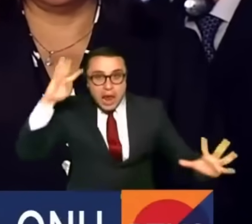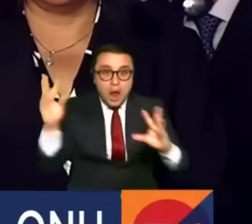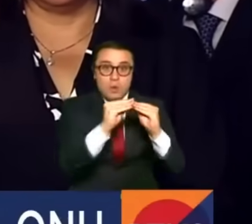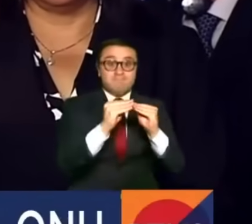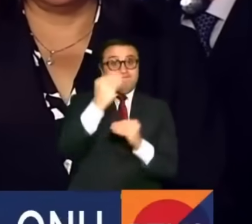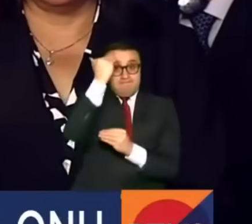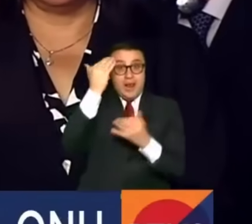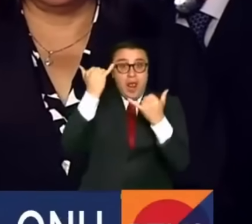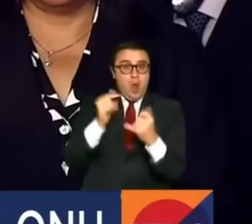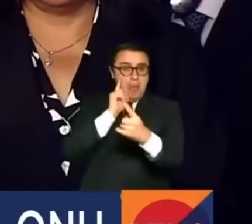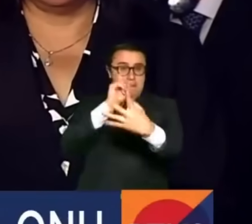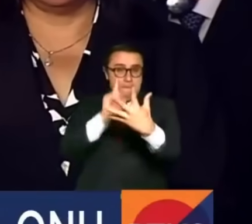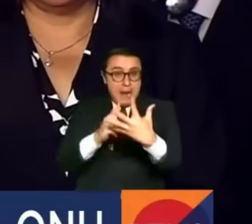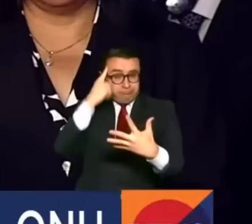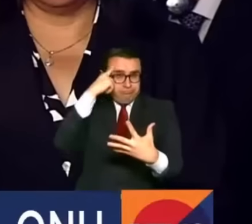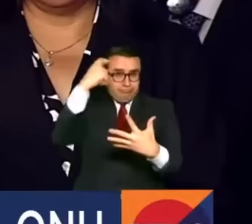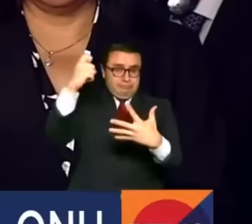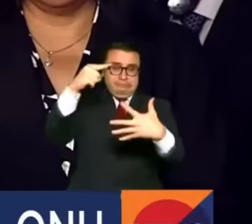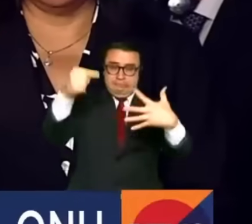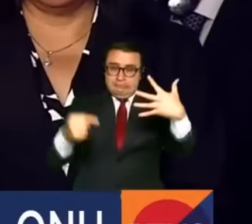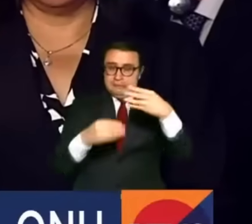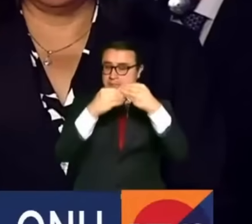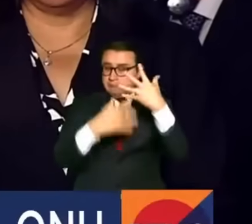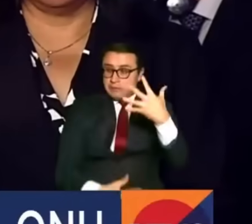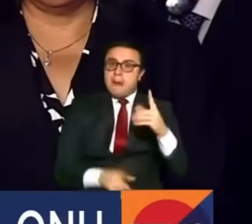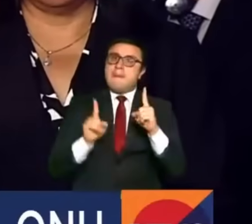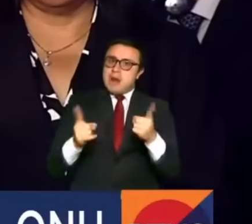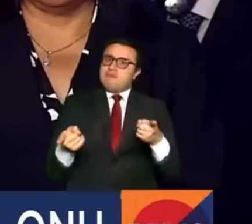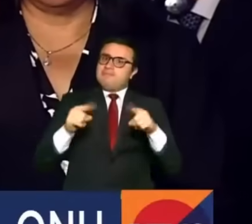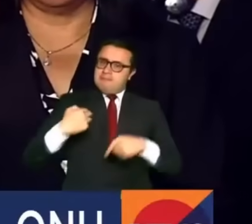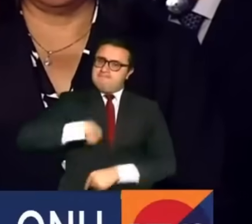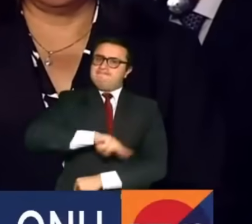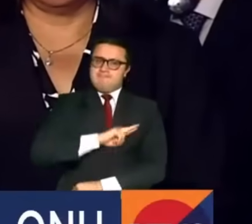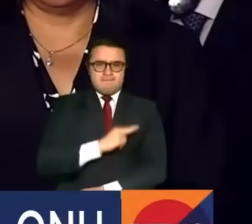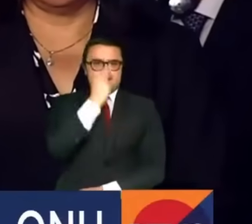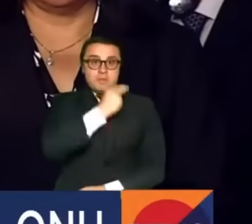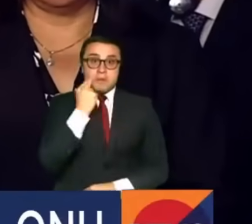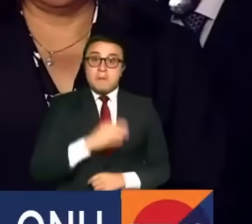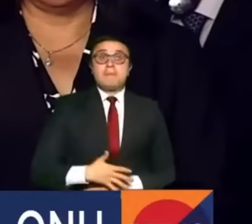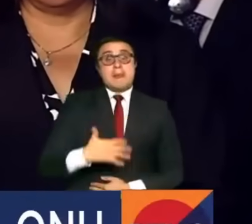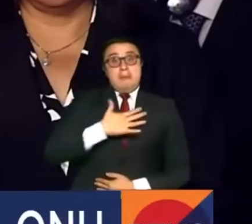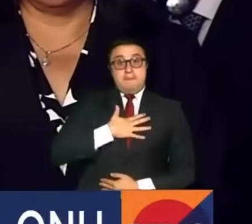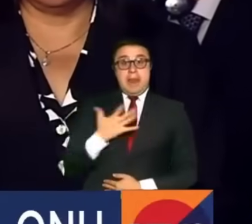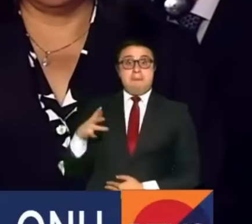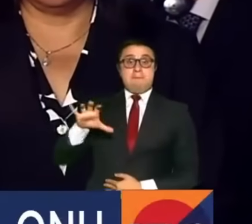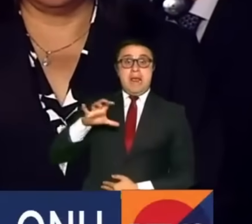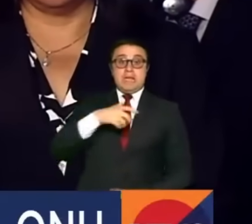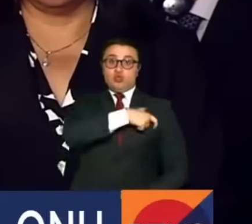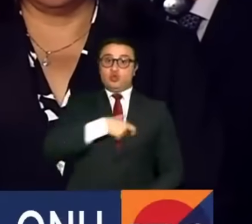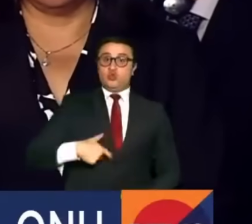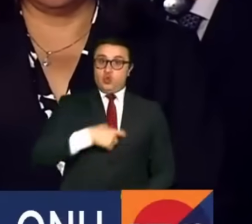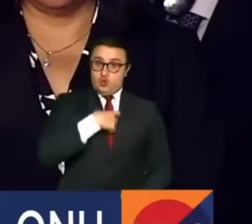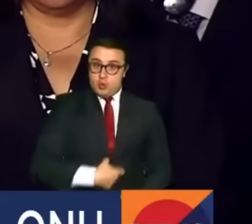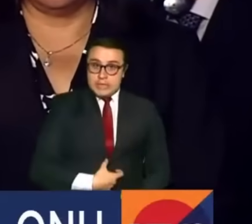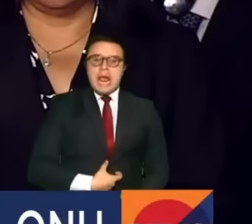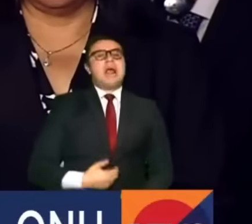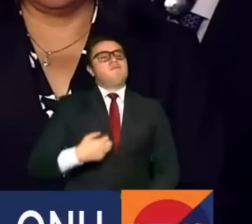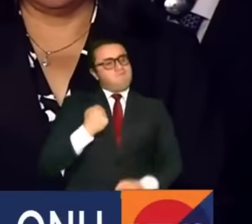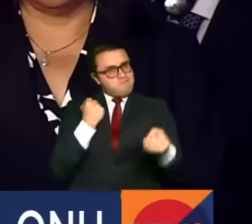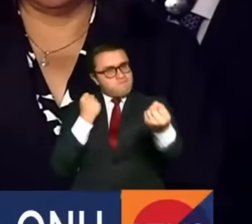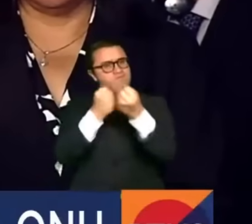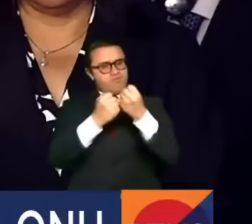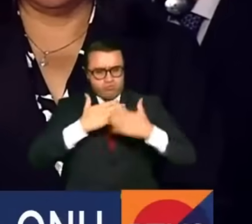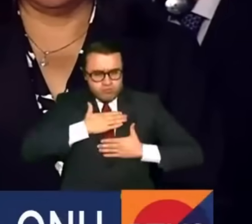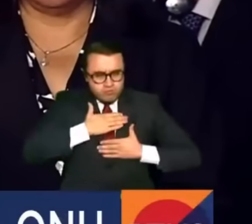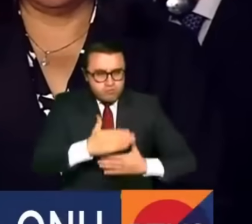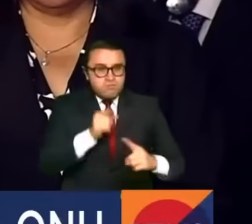oportunidades convenientes. El Consejo de Seguridad y mi país, Suiza, a nivel nacional apoya estos esfuerzos de manera inclusiva y